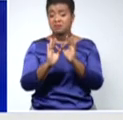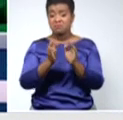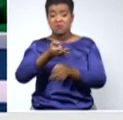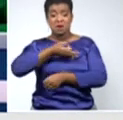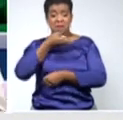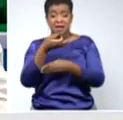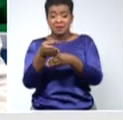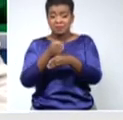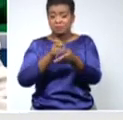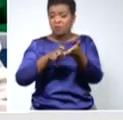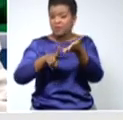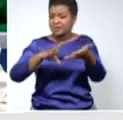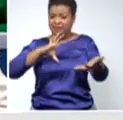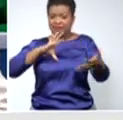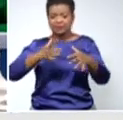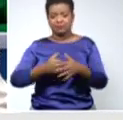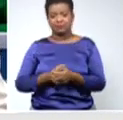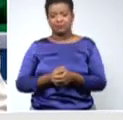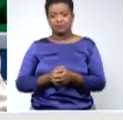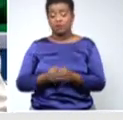Cuba, con